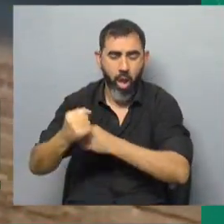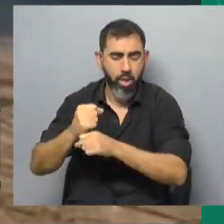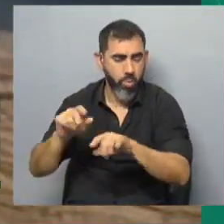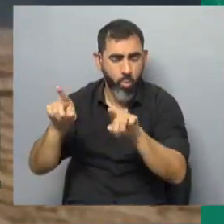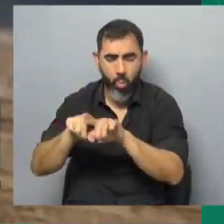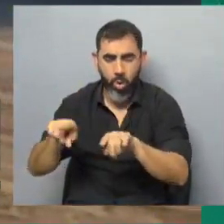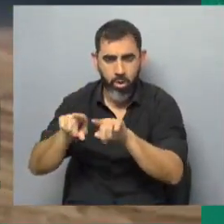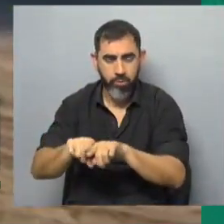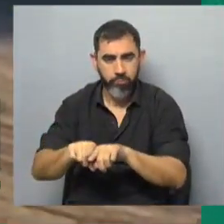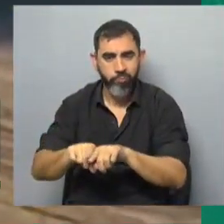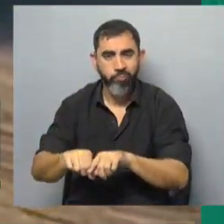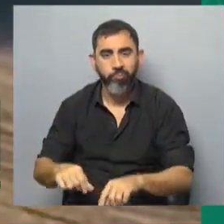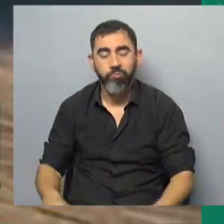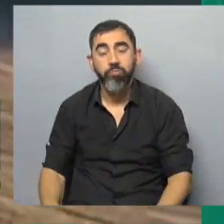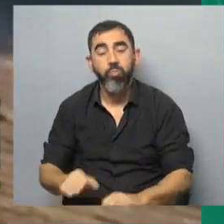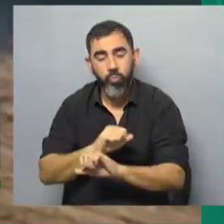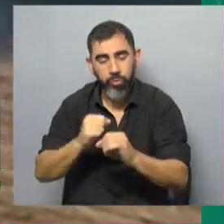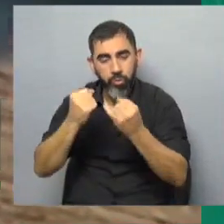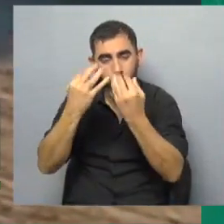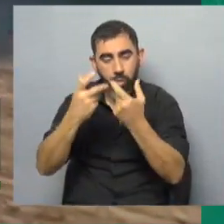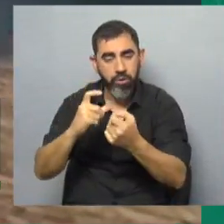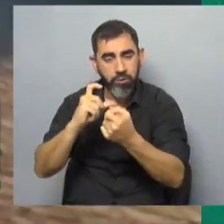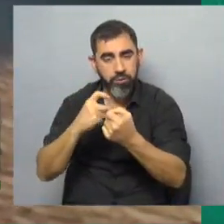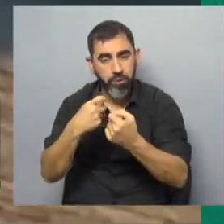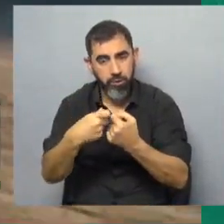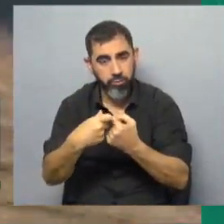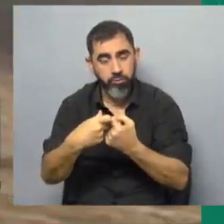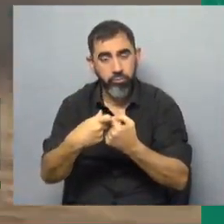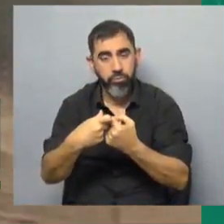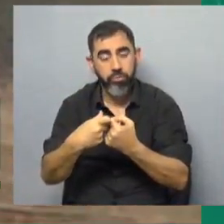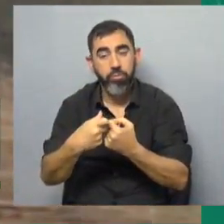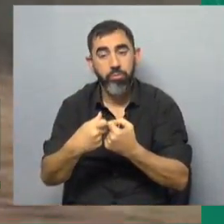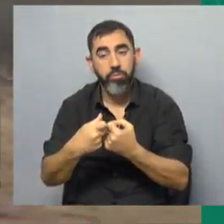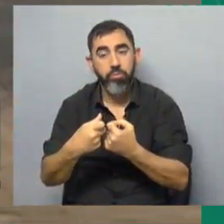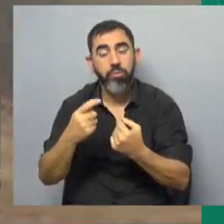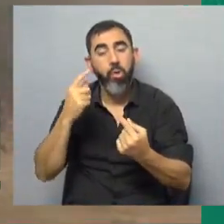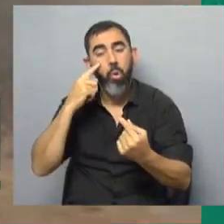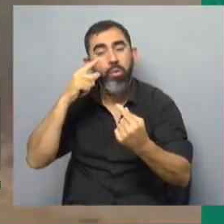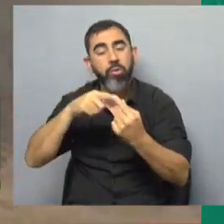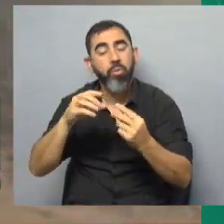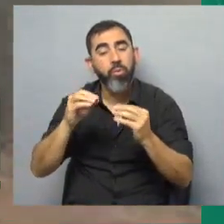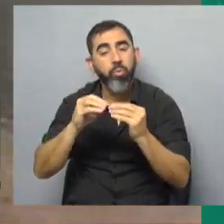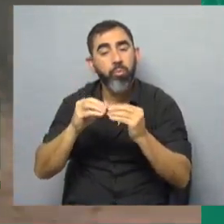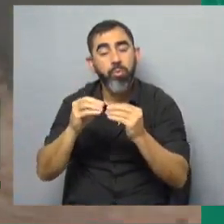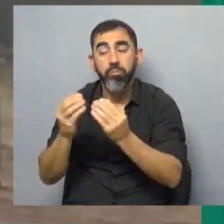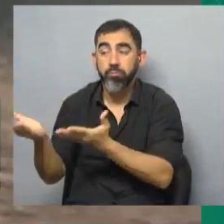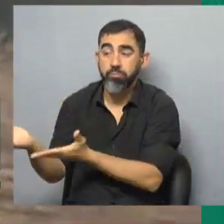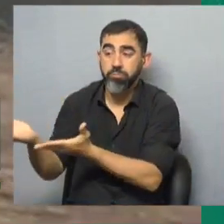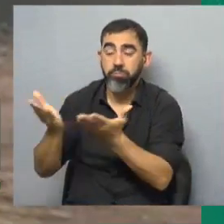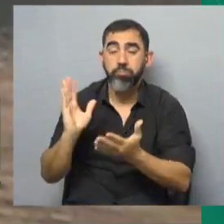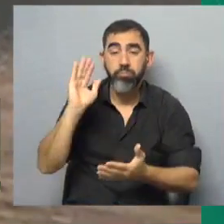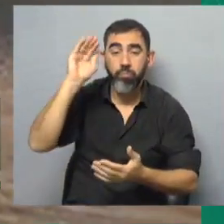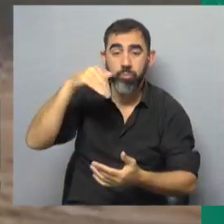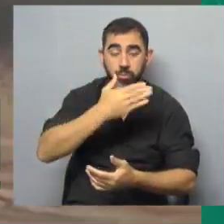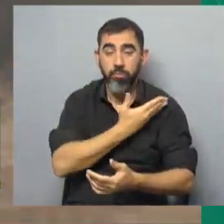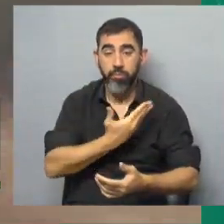bueno, hemos podido organizar el sindicato ahí. Bueno, los compañeros, lo que pretenden los compañeros es que lo sea recibido por el presidente de la República